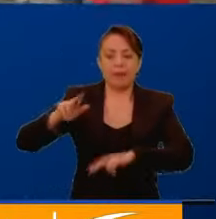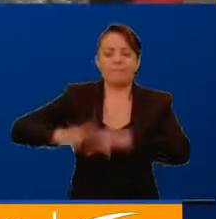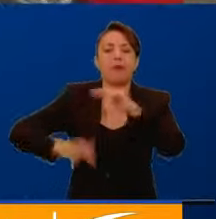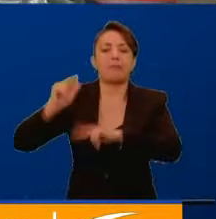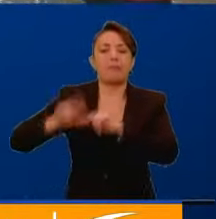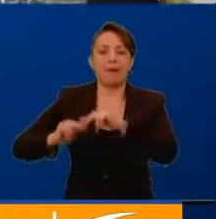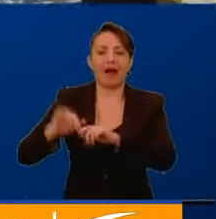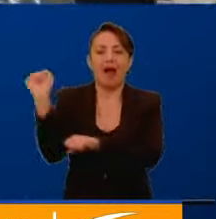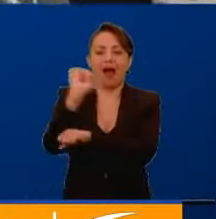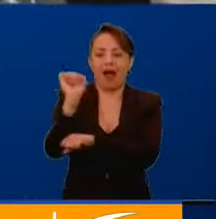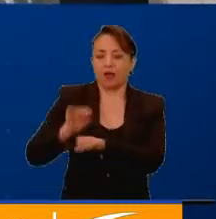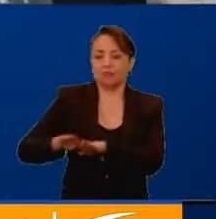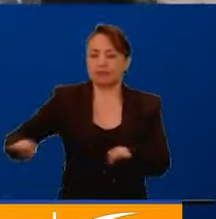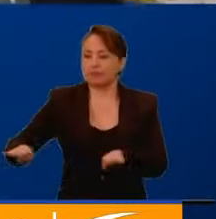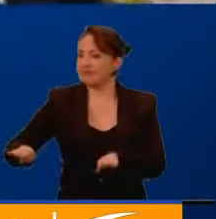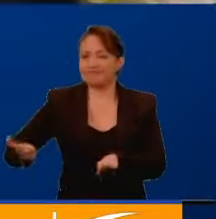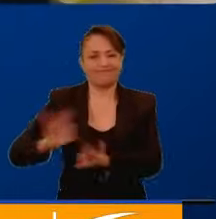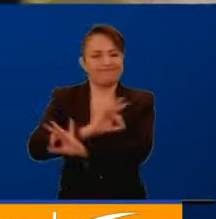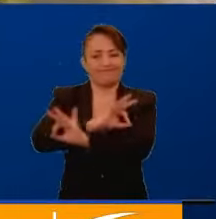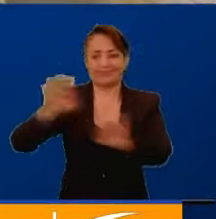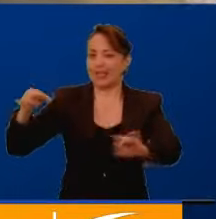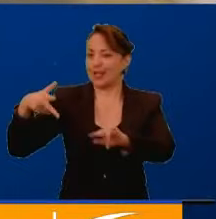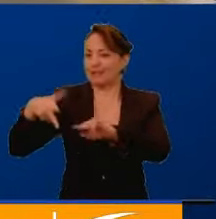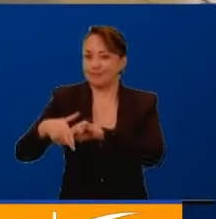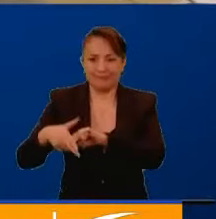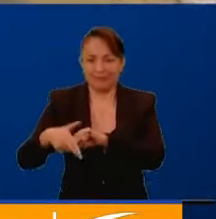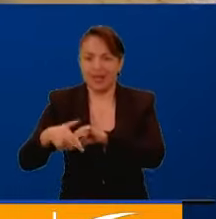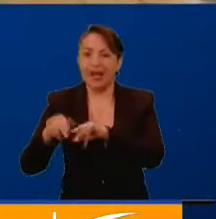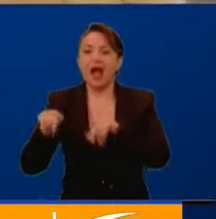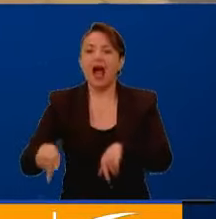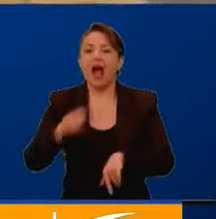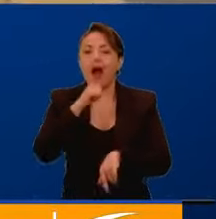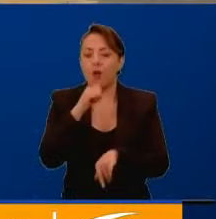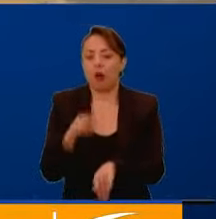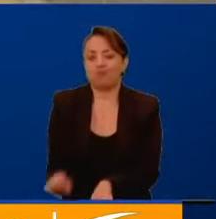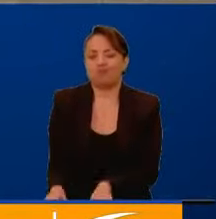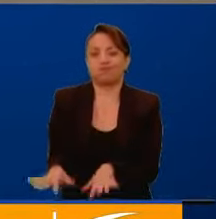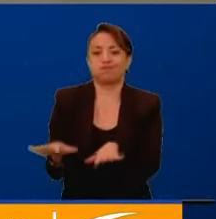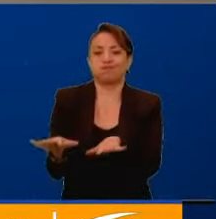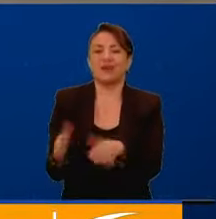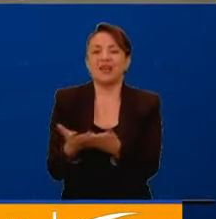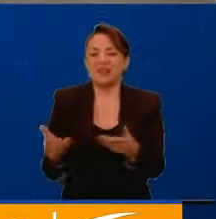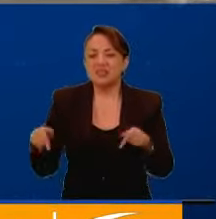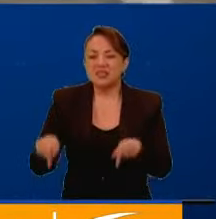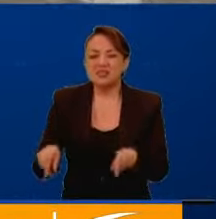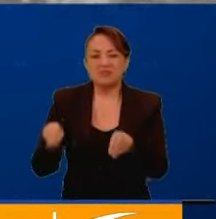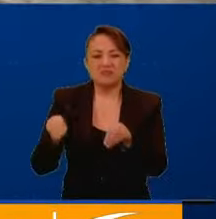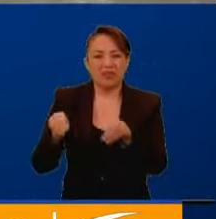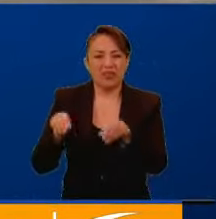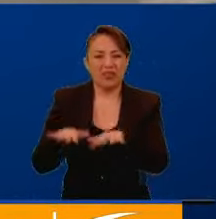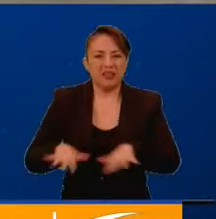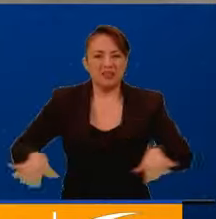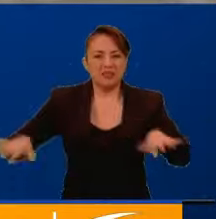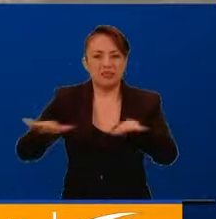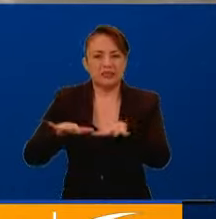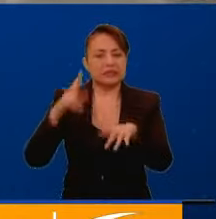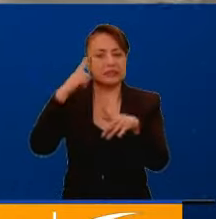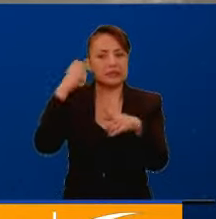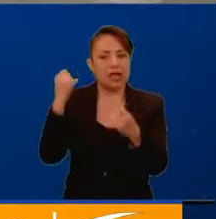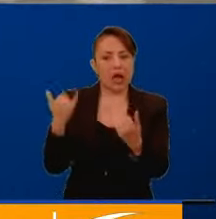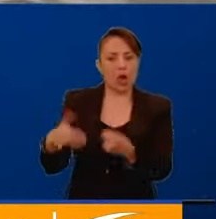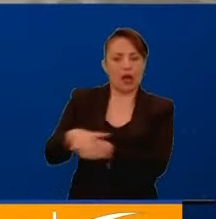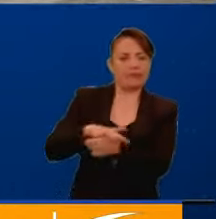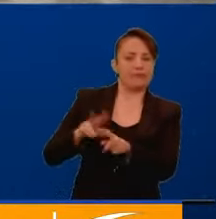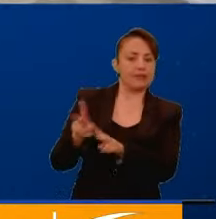supuesto no va a poder seguir su construcción hay represamiento de agua y el material en el que están pues es super preocupante al